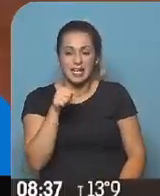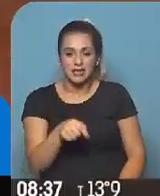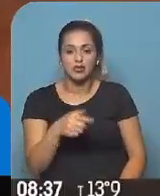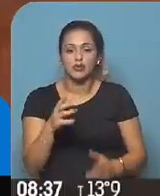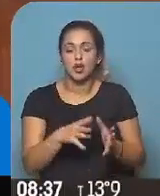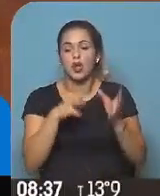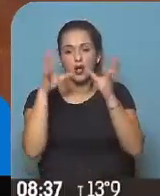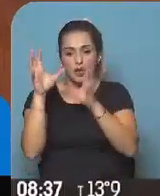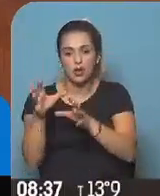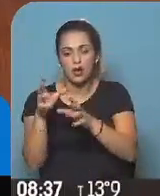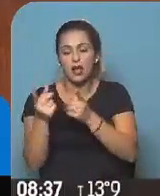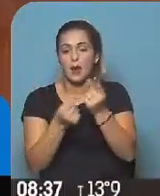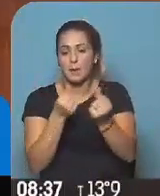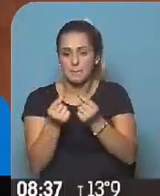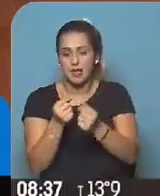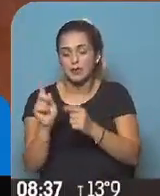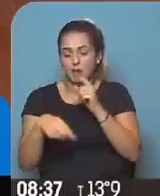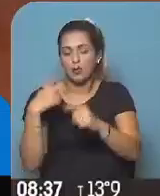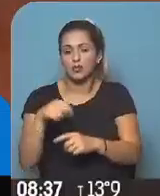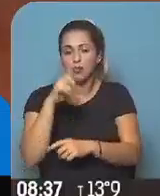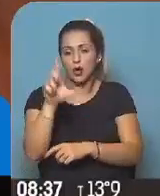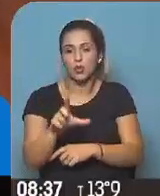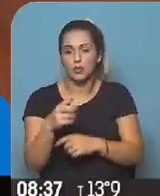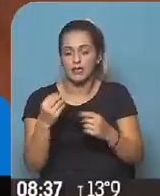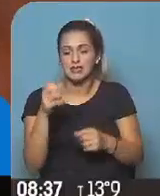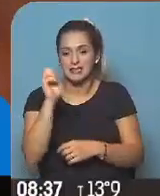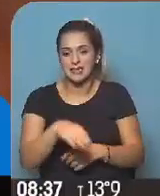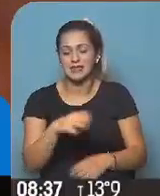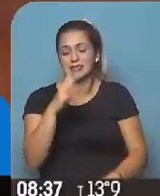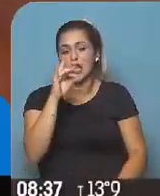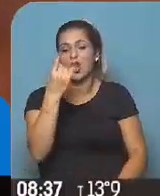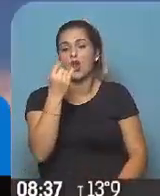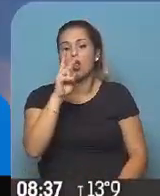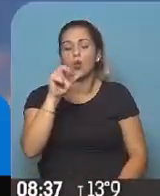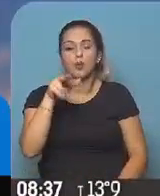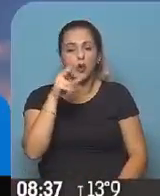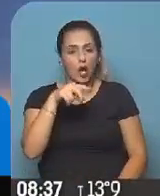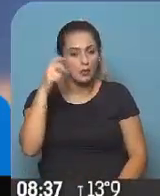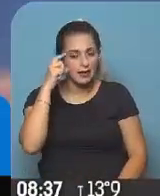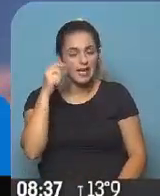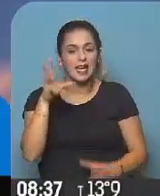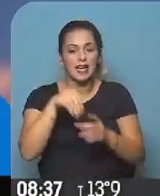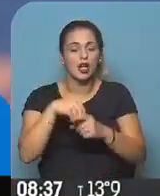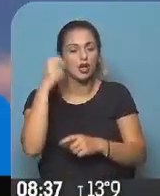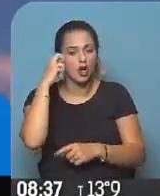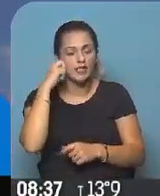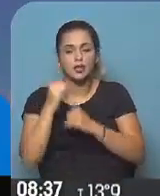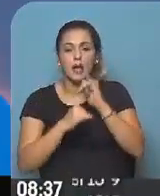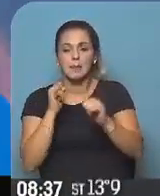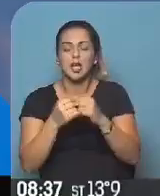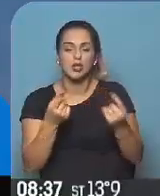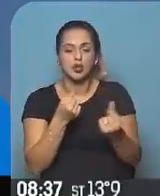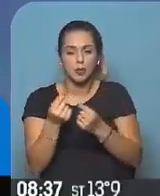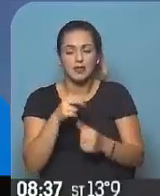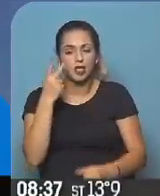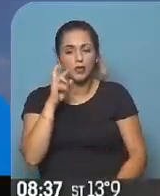parlamento nacional el presupuesto está entrando el lunes próximo con la presencia de dos jóvenes del congreso explicando puntos centrales del presupuesto de 2019